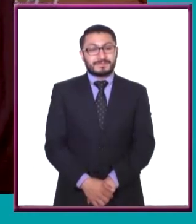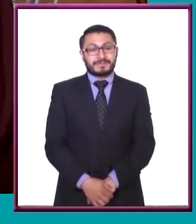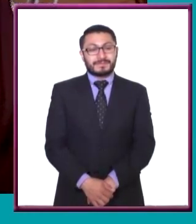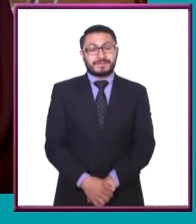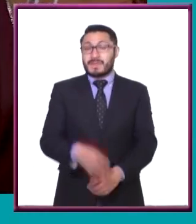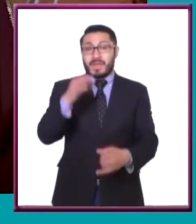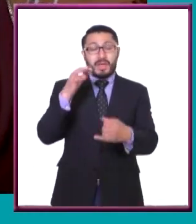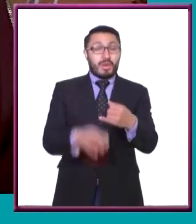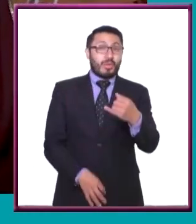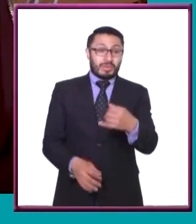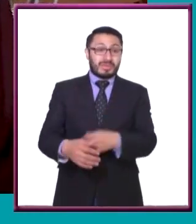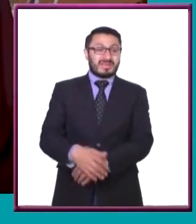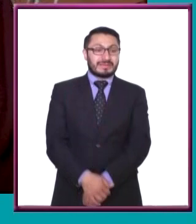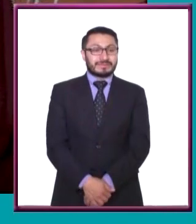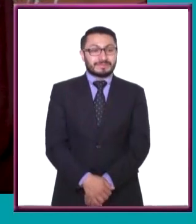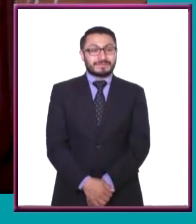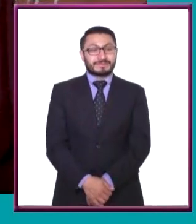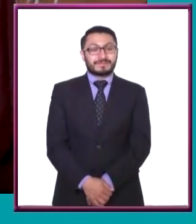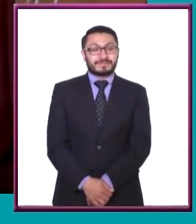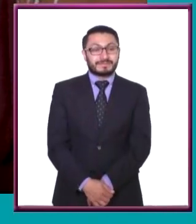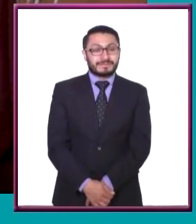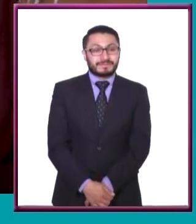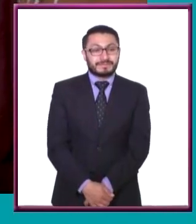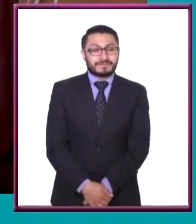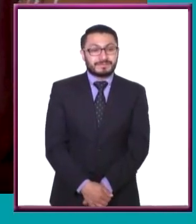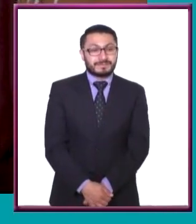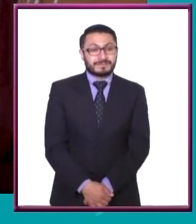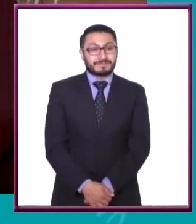Y por último,